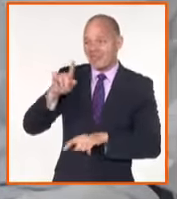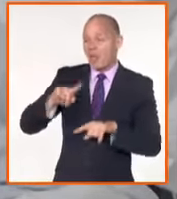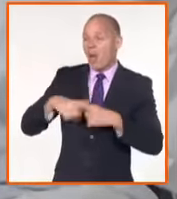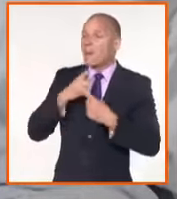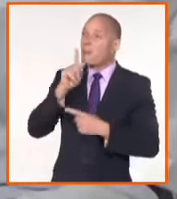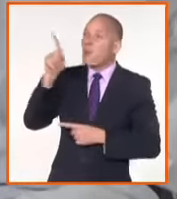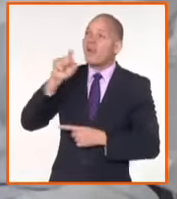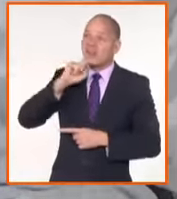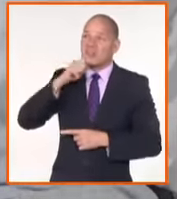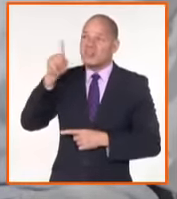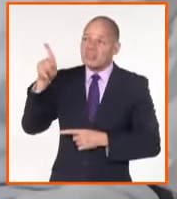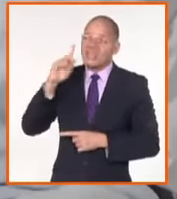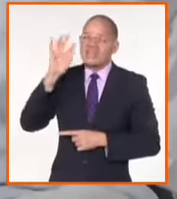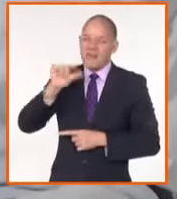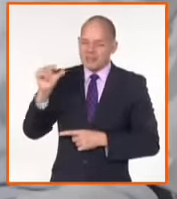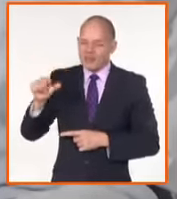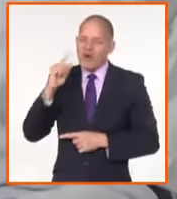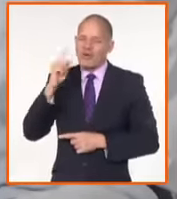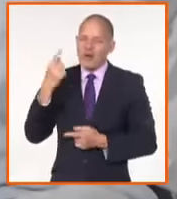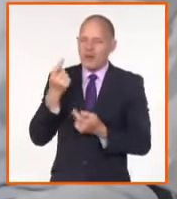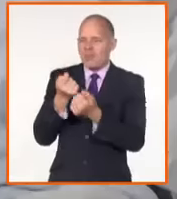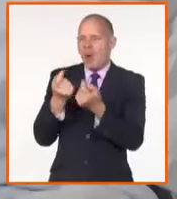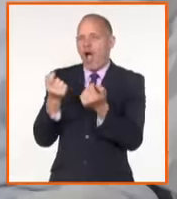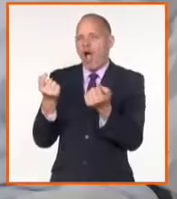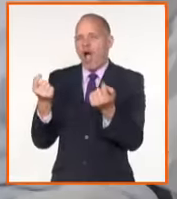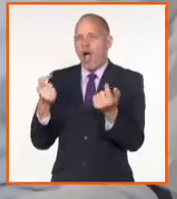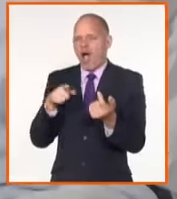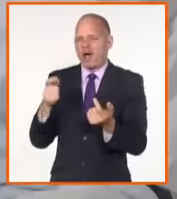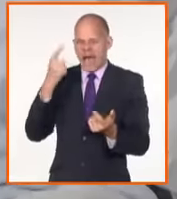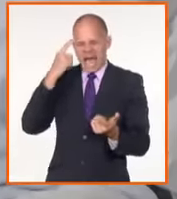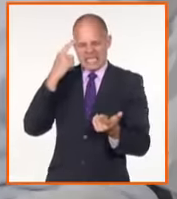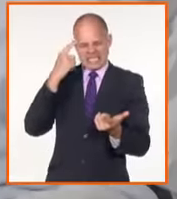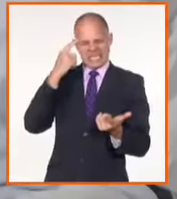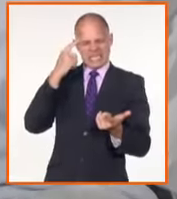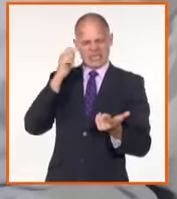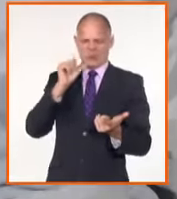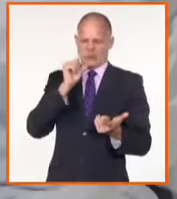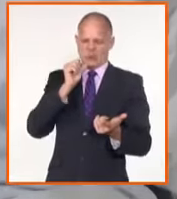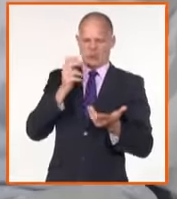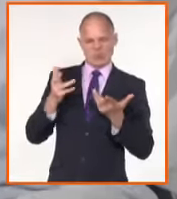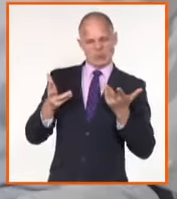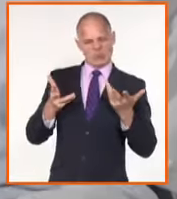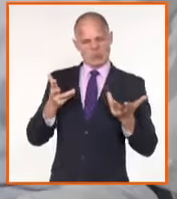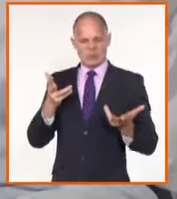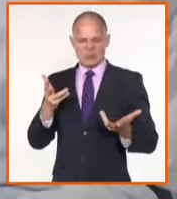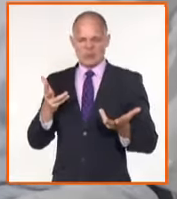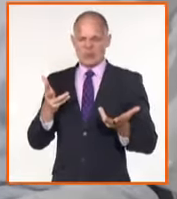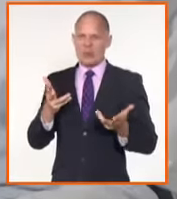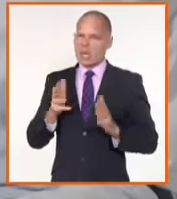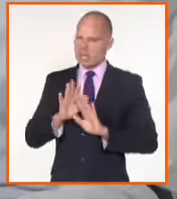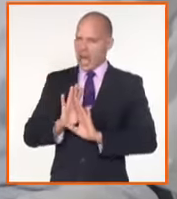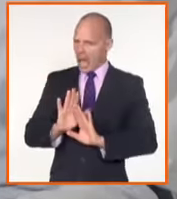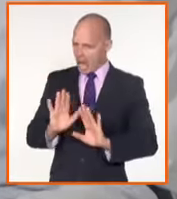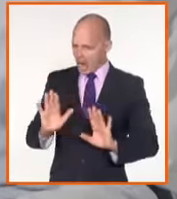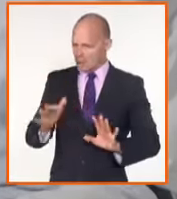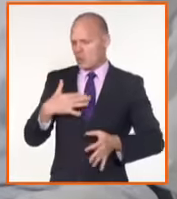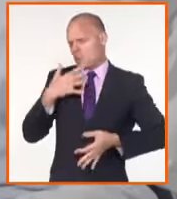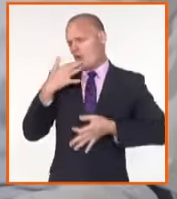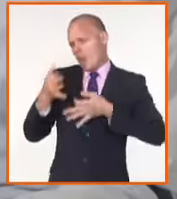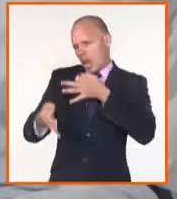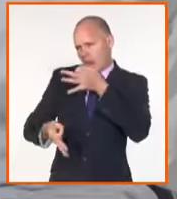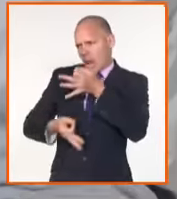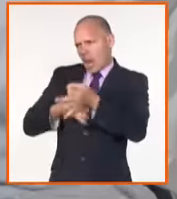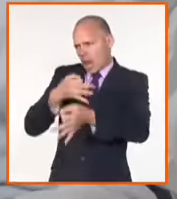campaña de desinformación o de descrédito que hay sobre la Revolución Cubana. Y yo creo que eso lo logramos en todos los casos. Hubo una comprensión,